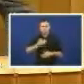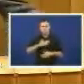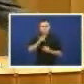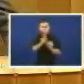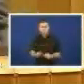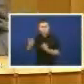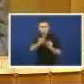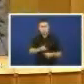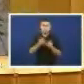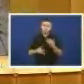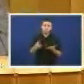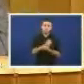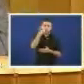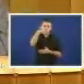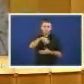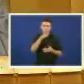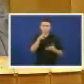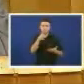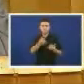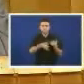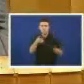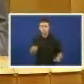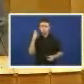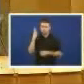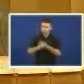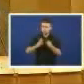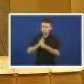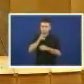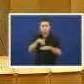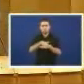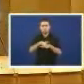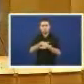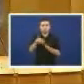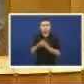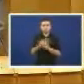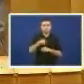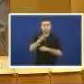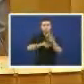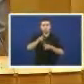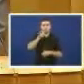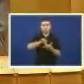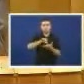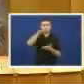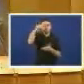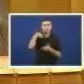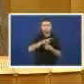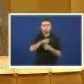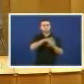temas da xenda cultural do goberno neste trieno foi converter o problema da cidade da cultura nunha oportunidade